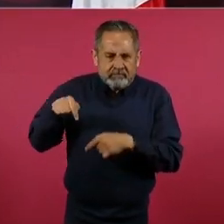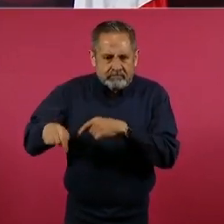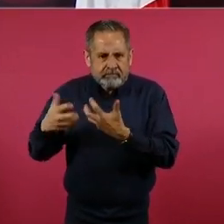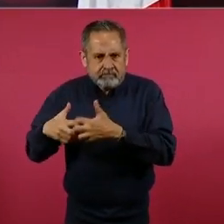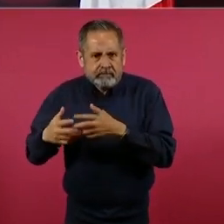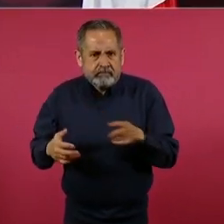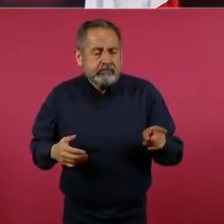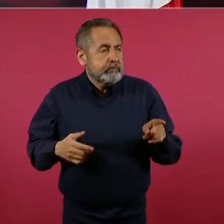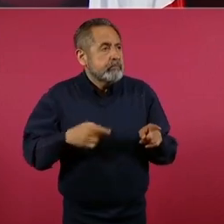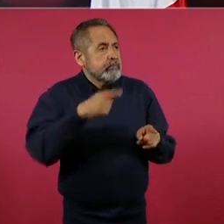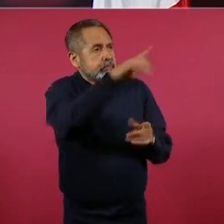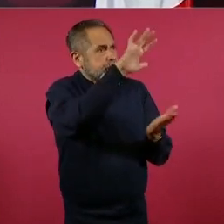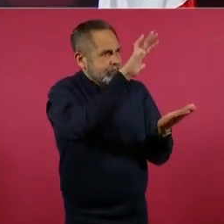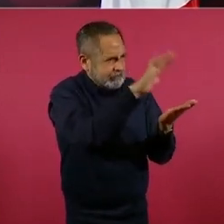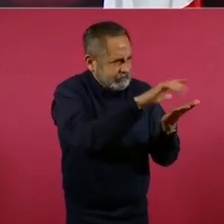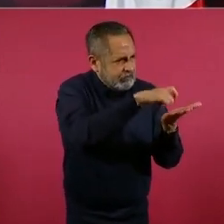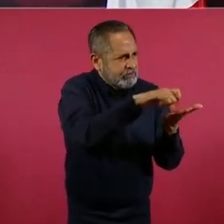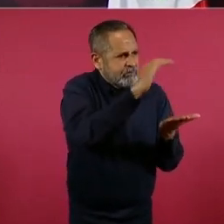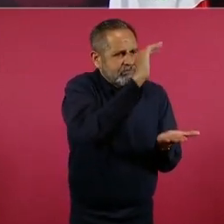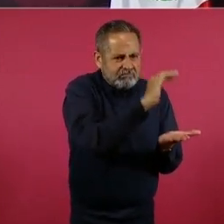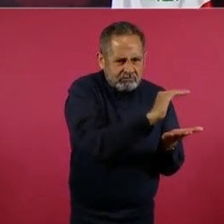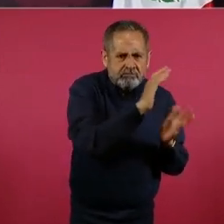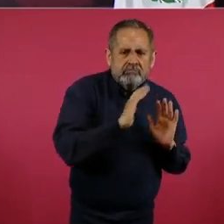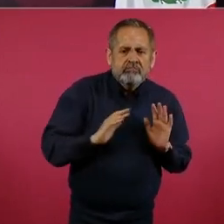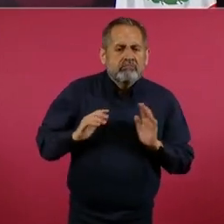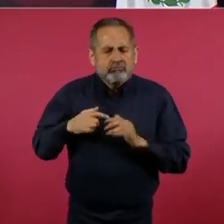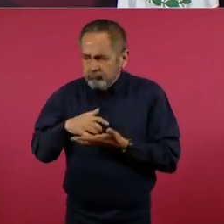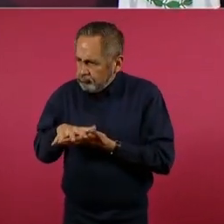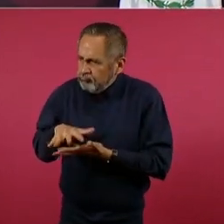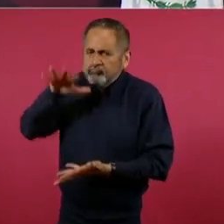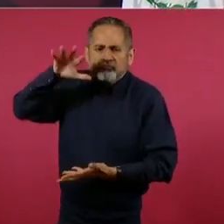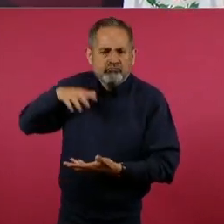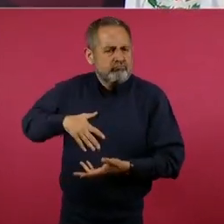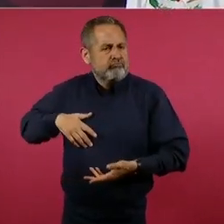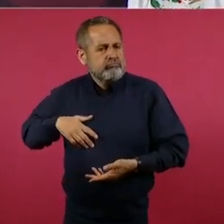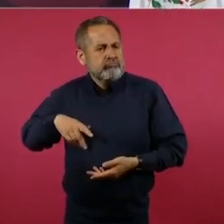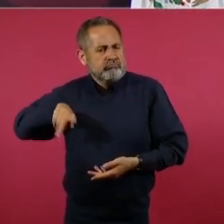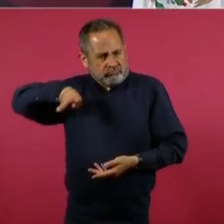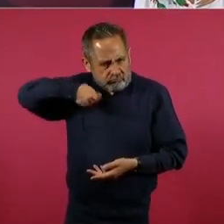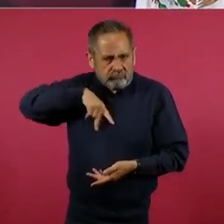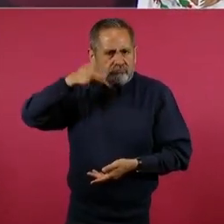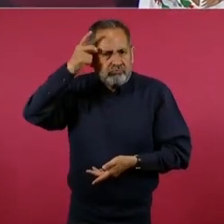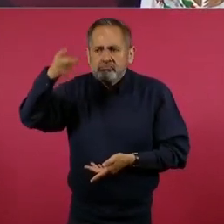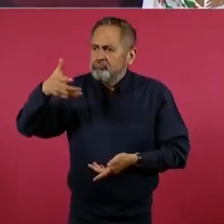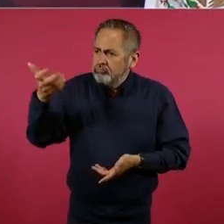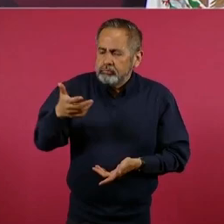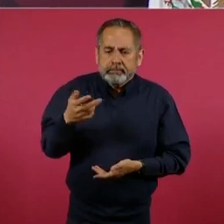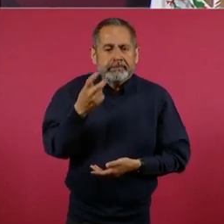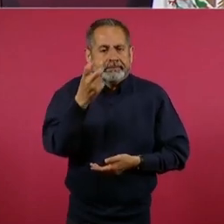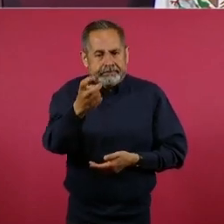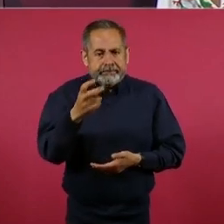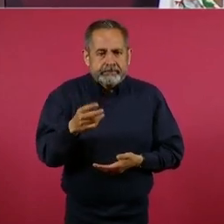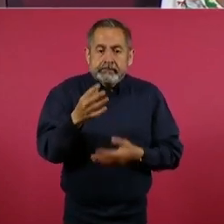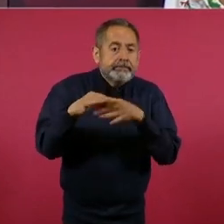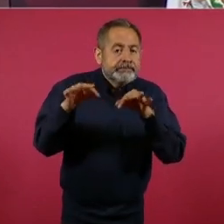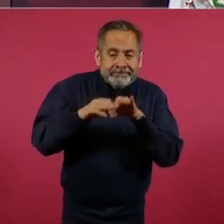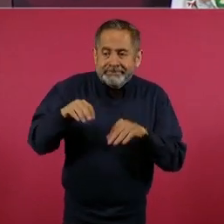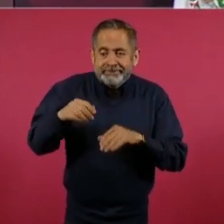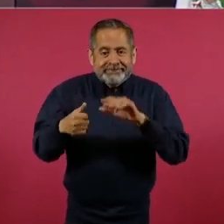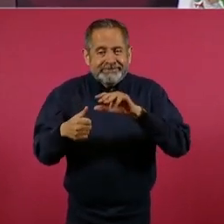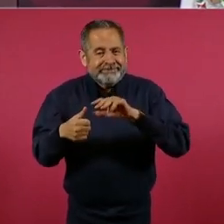el marco de esta integración económica de América del